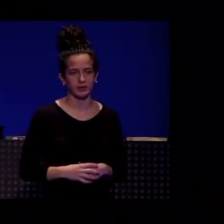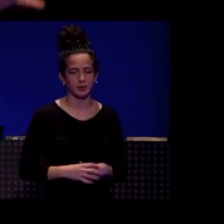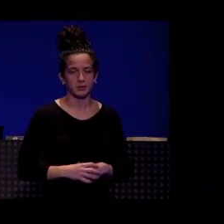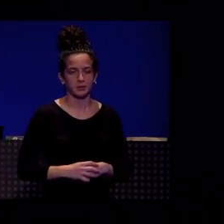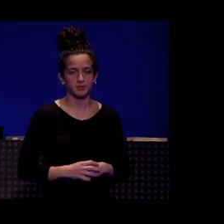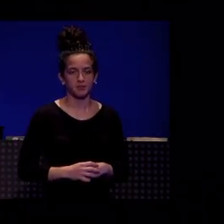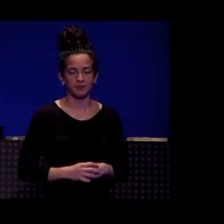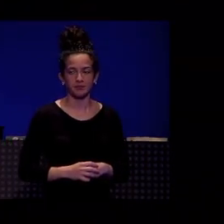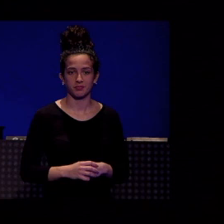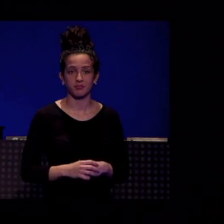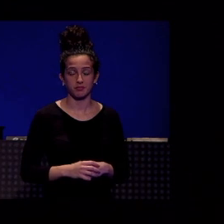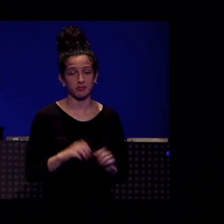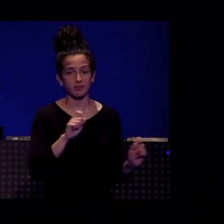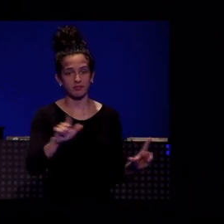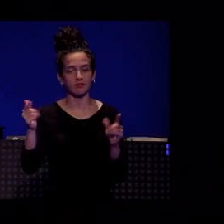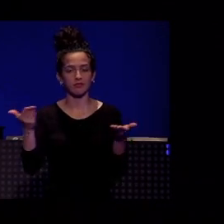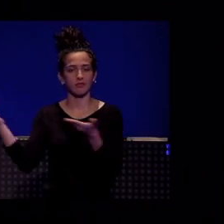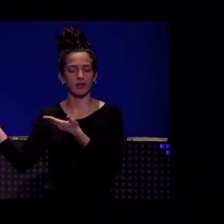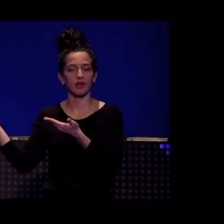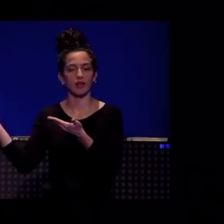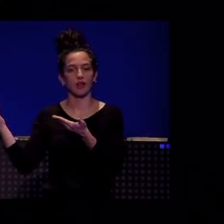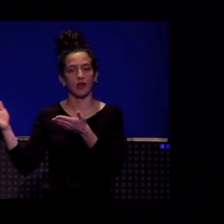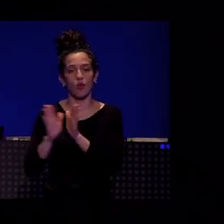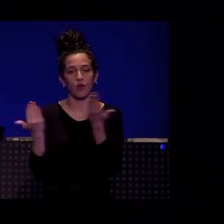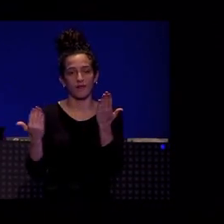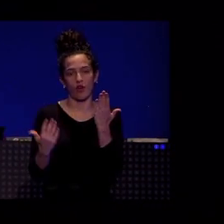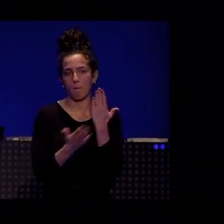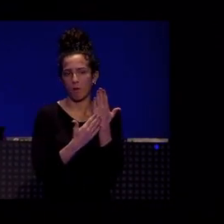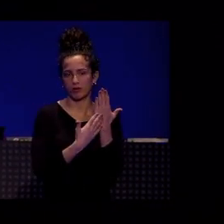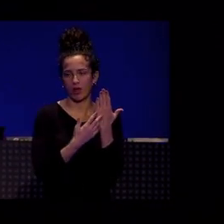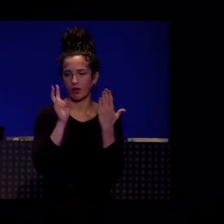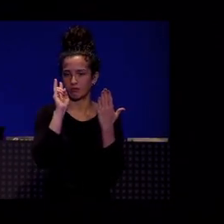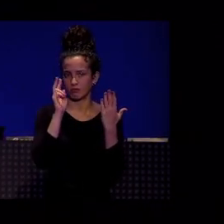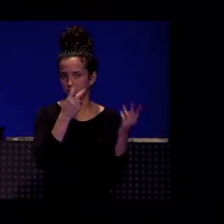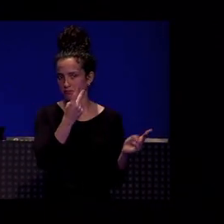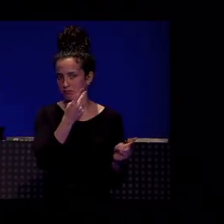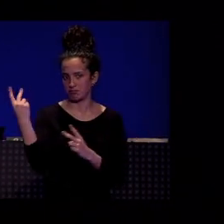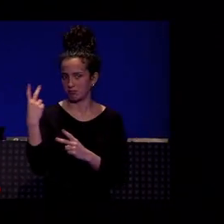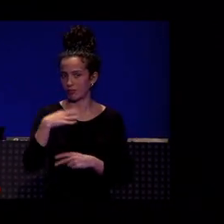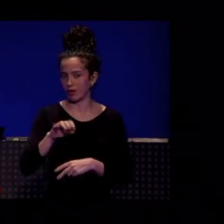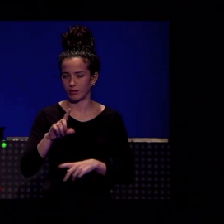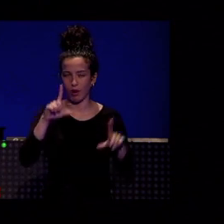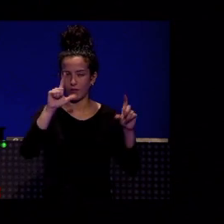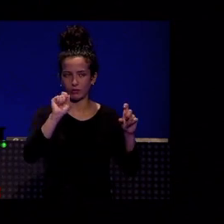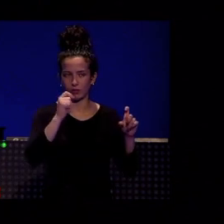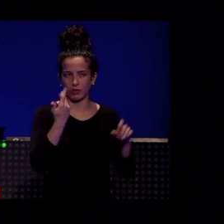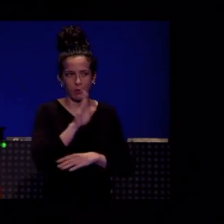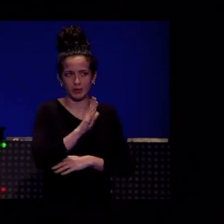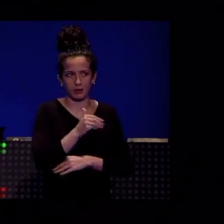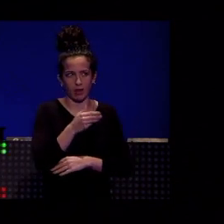estáis viendo ahí una portada de un libro creo que esta foto me representa mucho porque es la una de las primeras fotos que yo tomé a